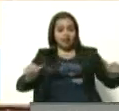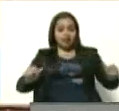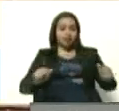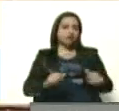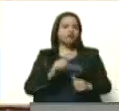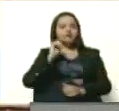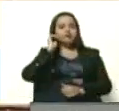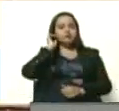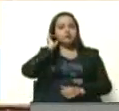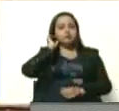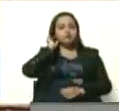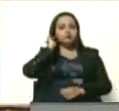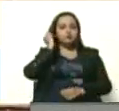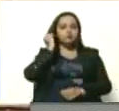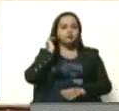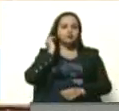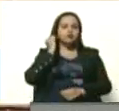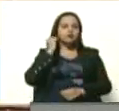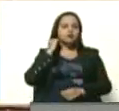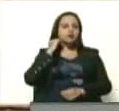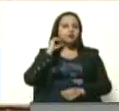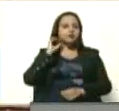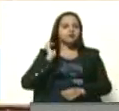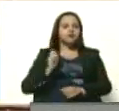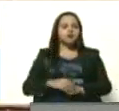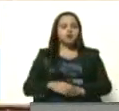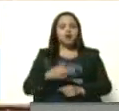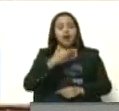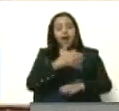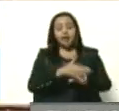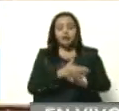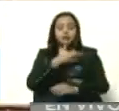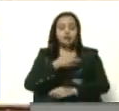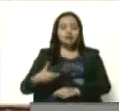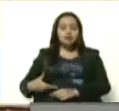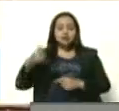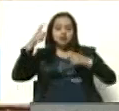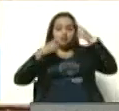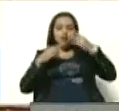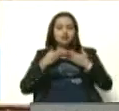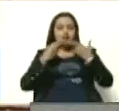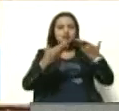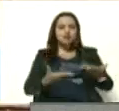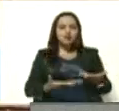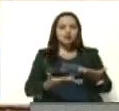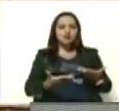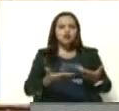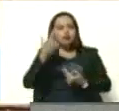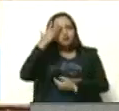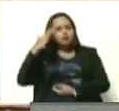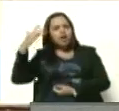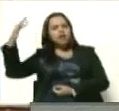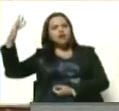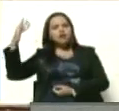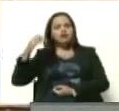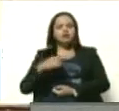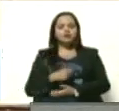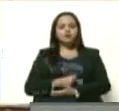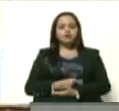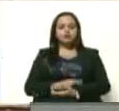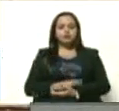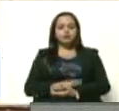le dedicó todos sus desvelos y le ofrendó todos sus sueños.